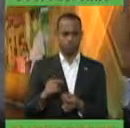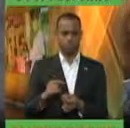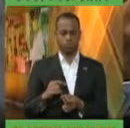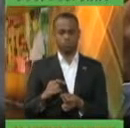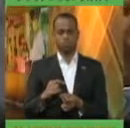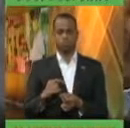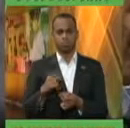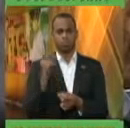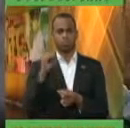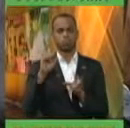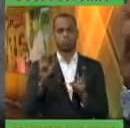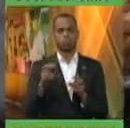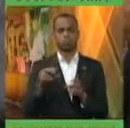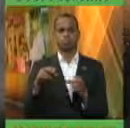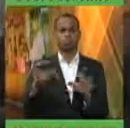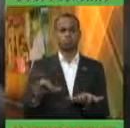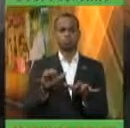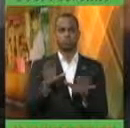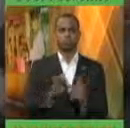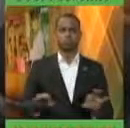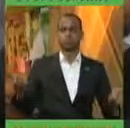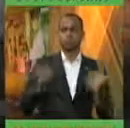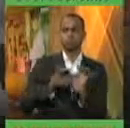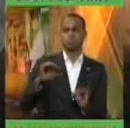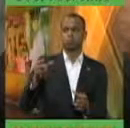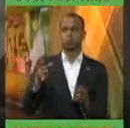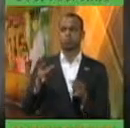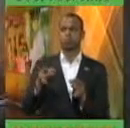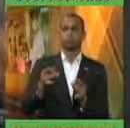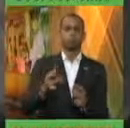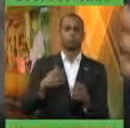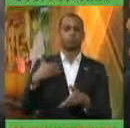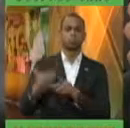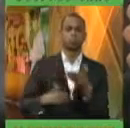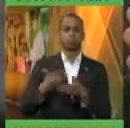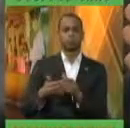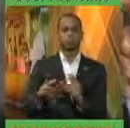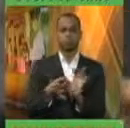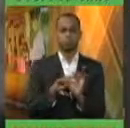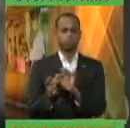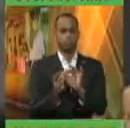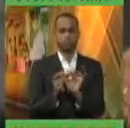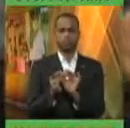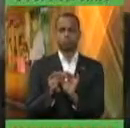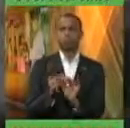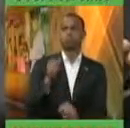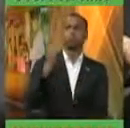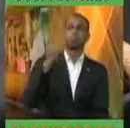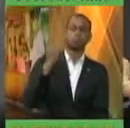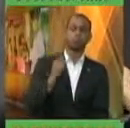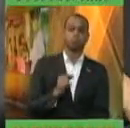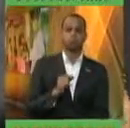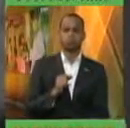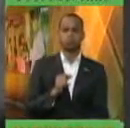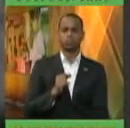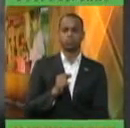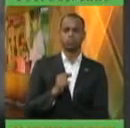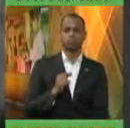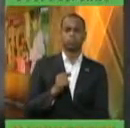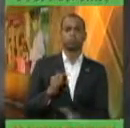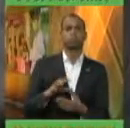como un asunto de contenido técnico importante entonces que fluya permanentemente la coordinación ahora qué es lo que les